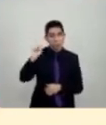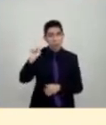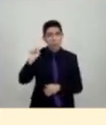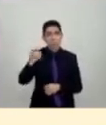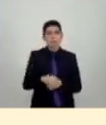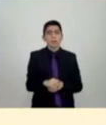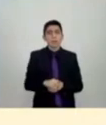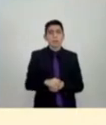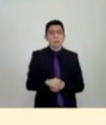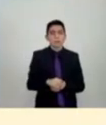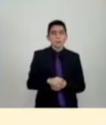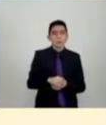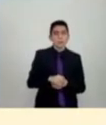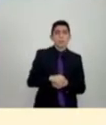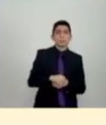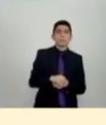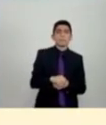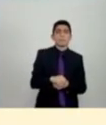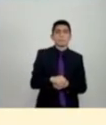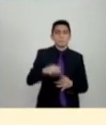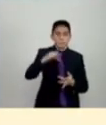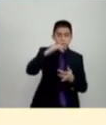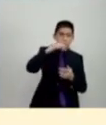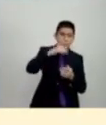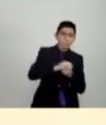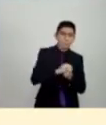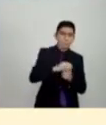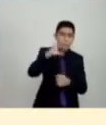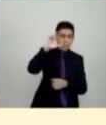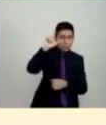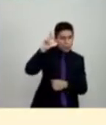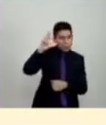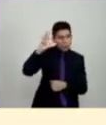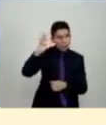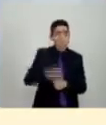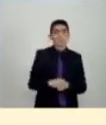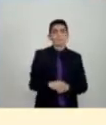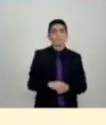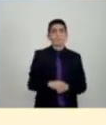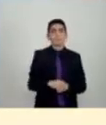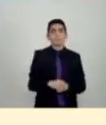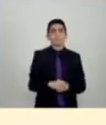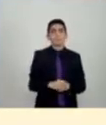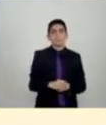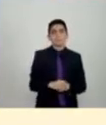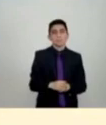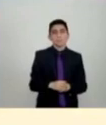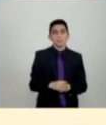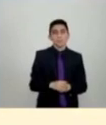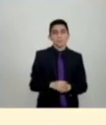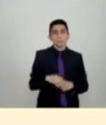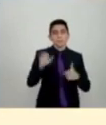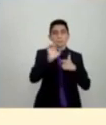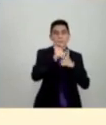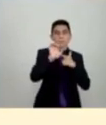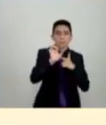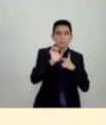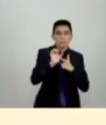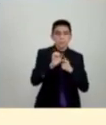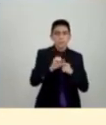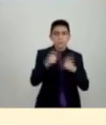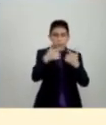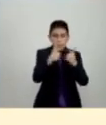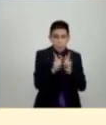¿te acuerdas? Sí. Una cosa rarísima, es decir, creo que eso sí ya es el colmo de la, ¿no? Entonces, éramos un grupo